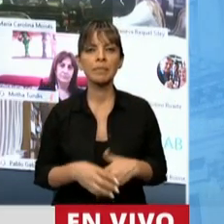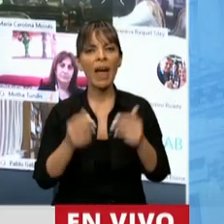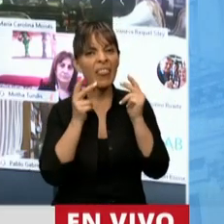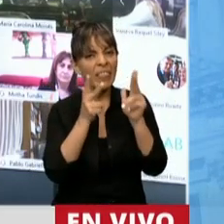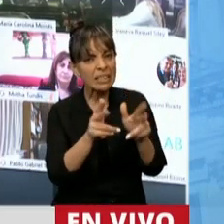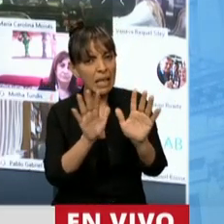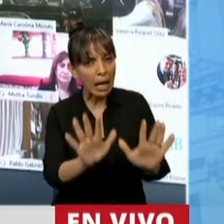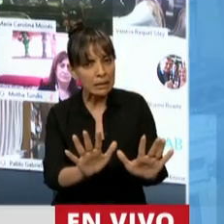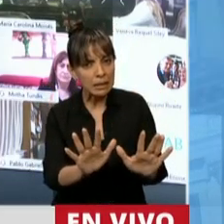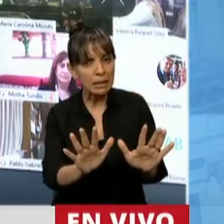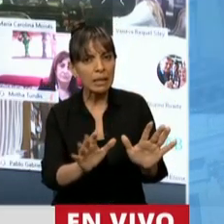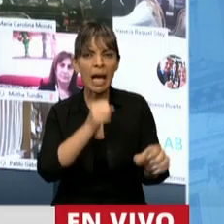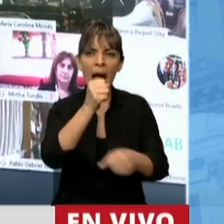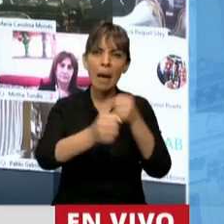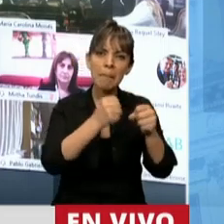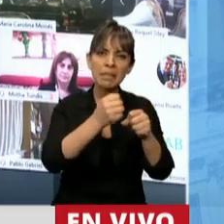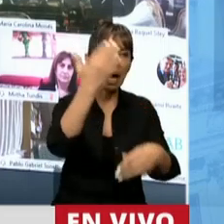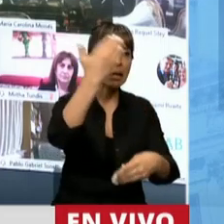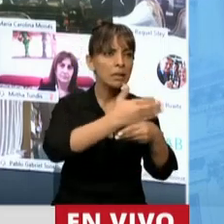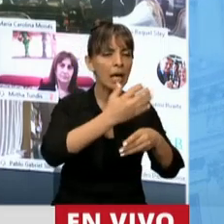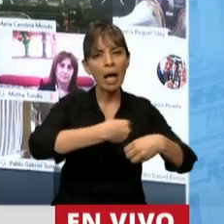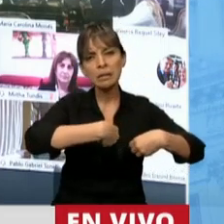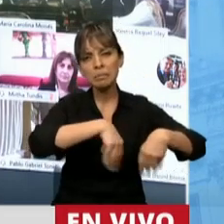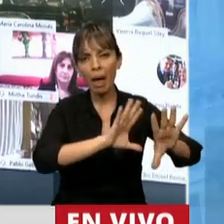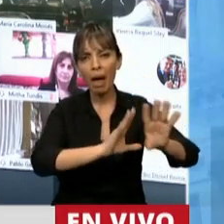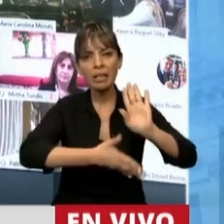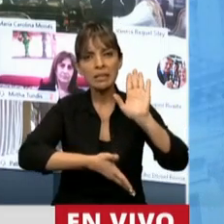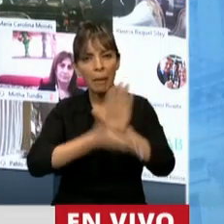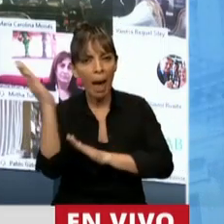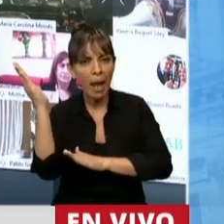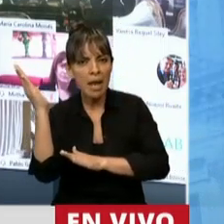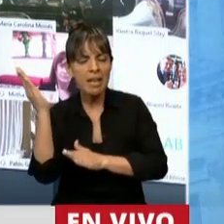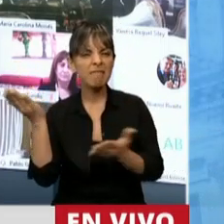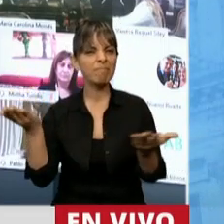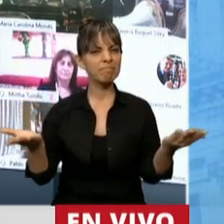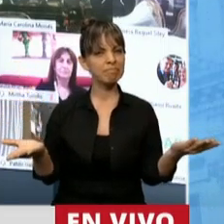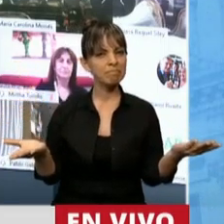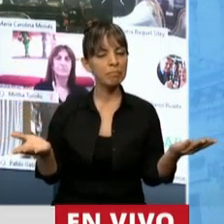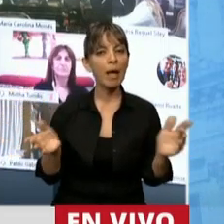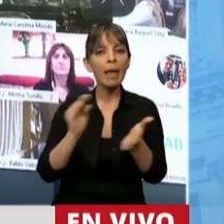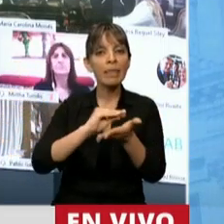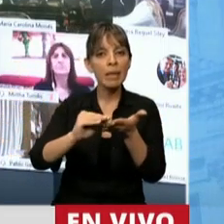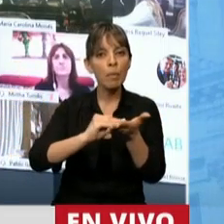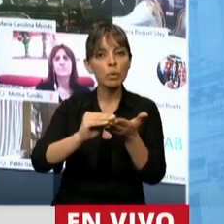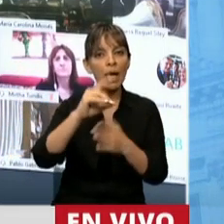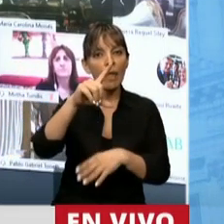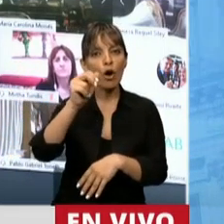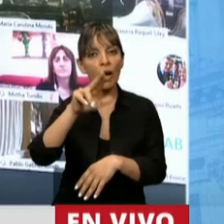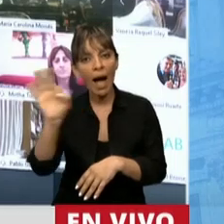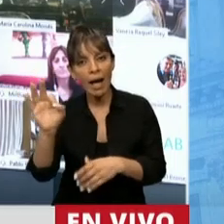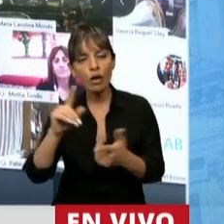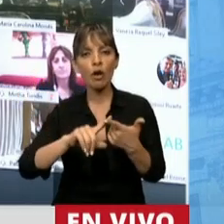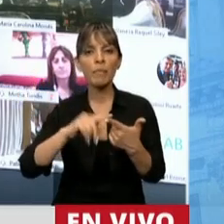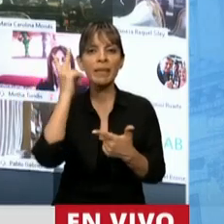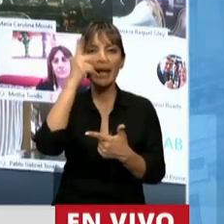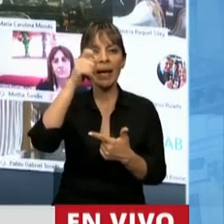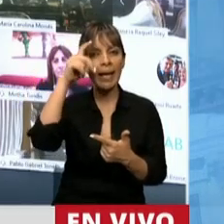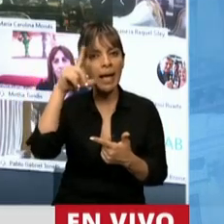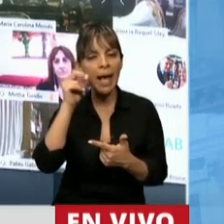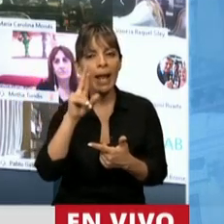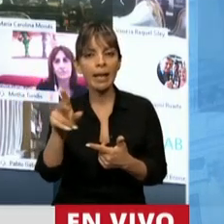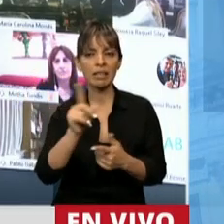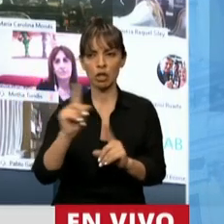las empresas se van, bueno, hay también el diputado Carro y Heller expresaron que no, pero yo les